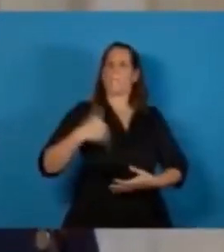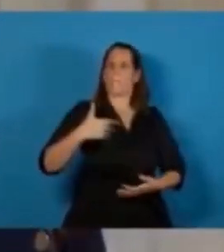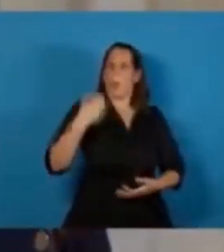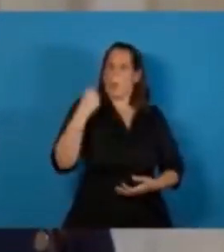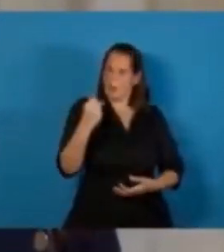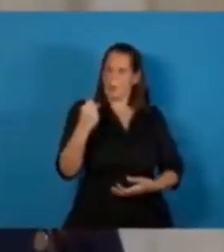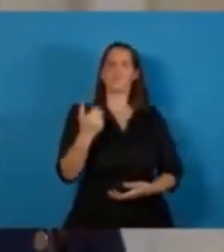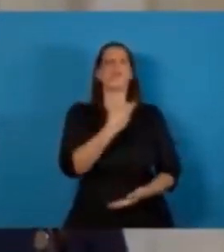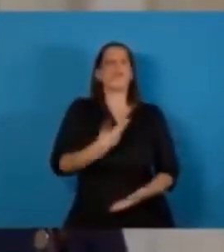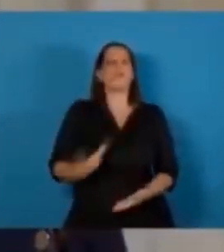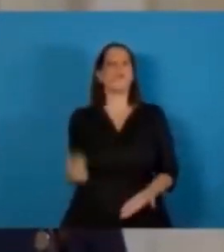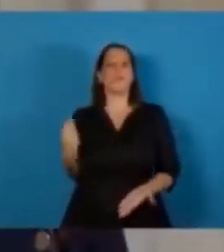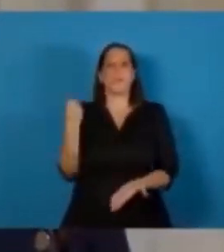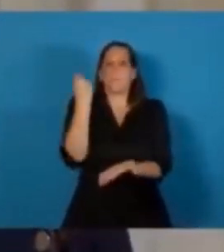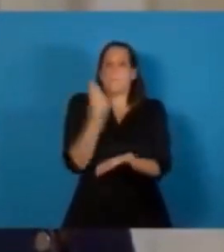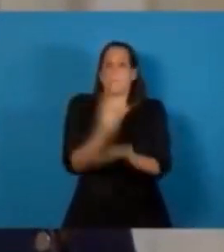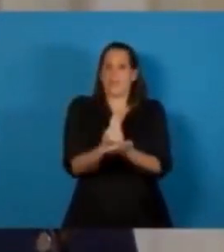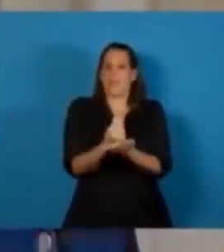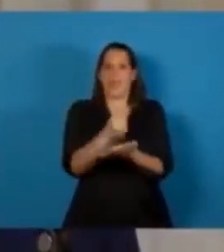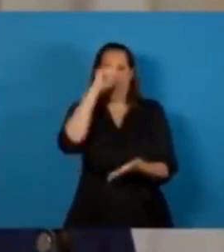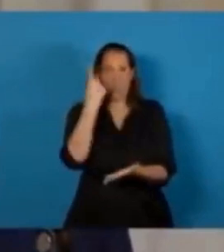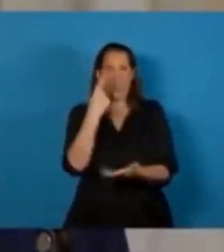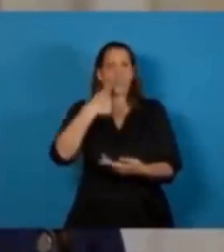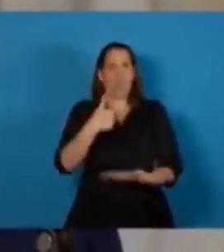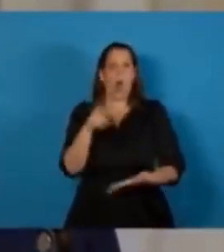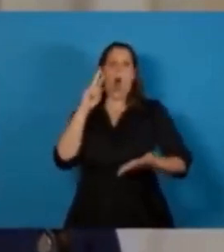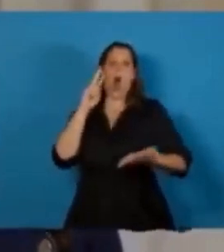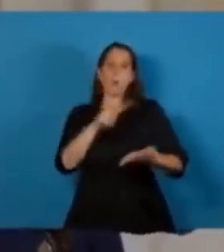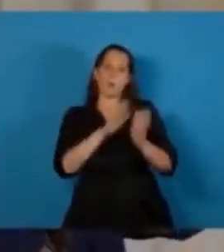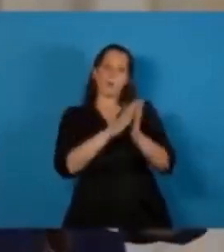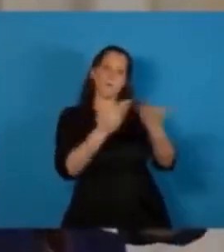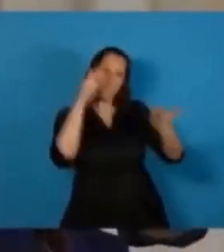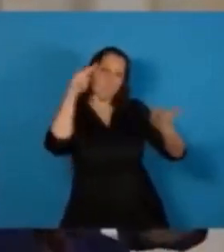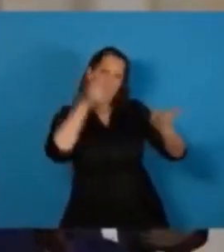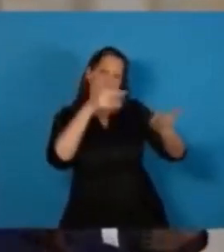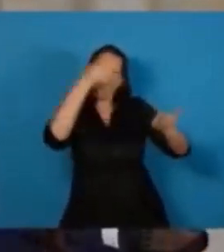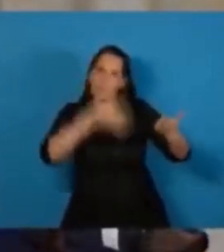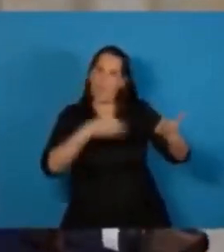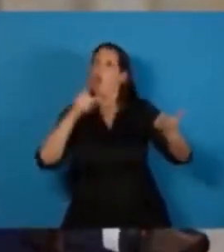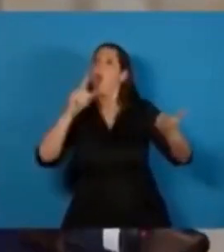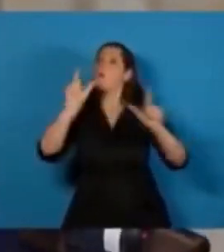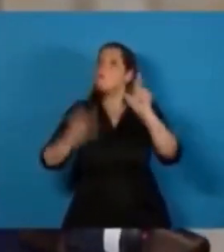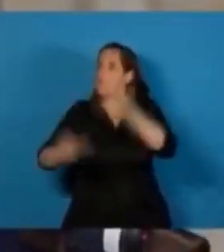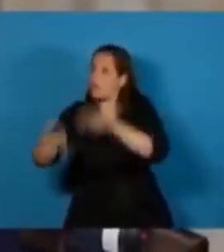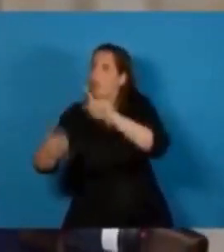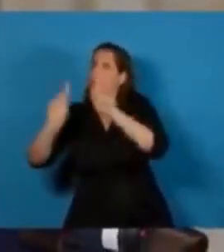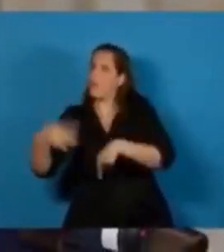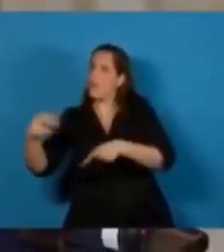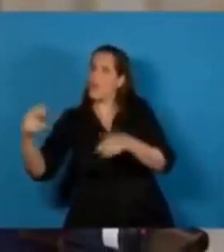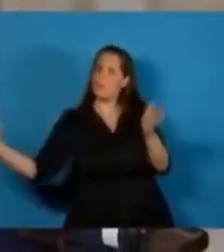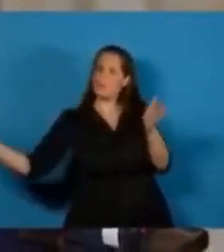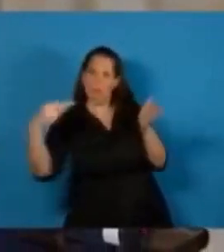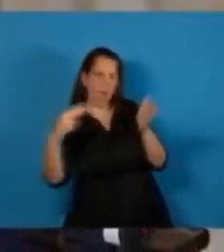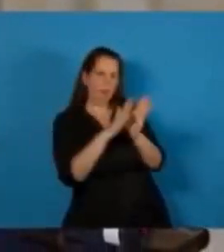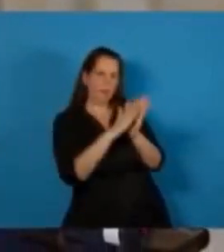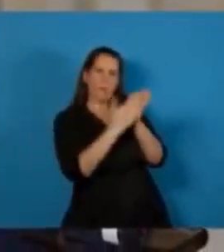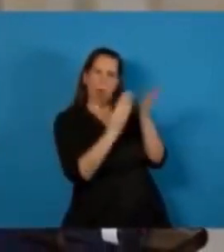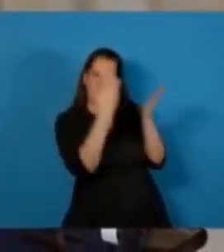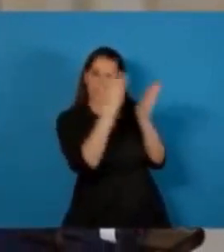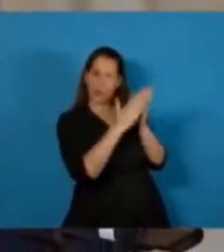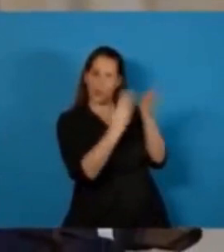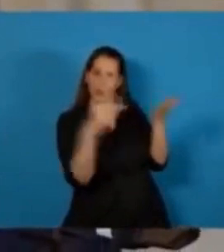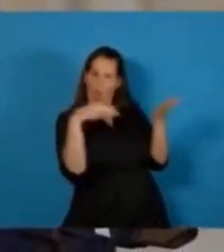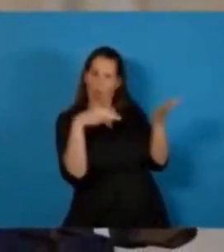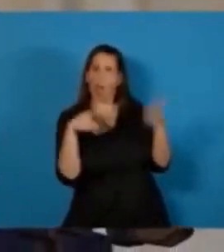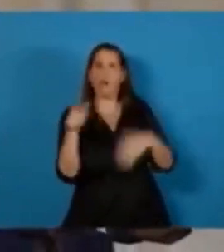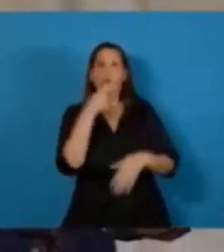enfrentamiento y observar y hacer observar fielmente la Constitución de la nación Argentina si así